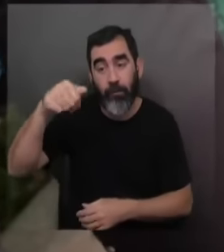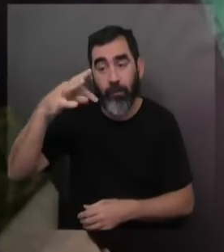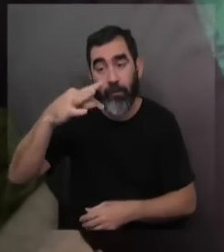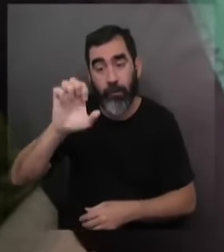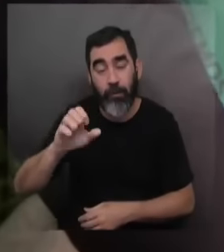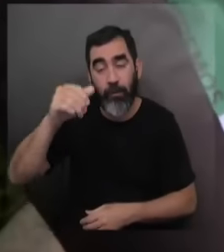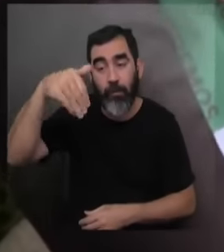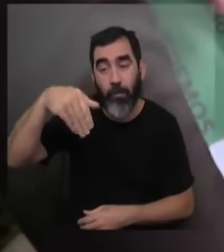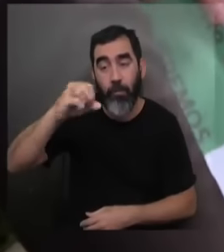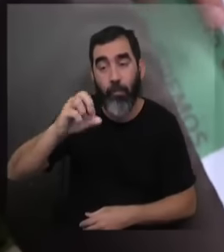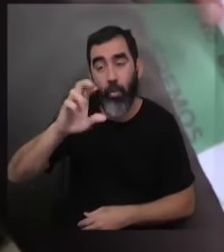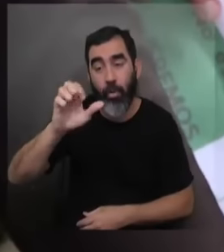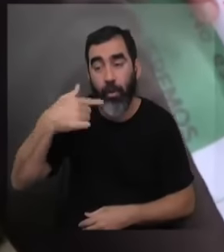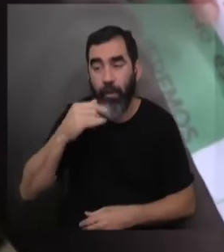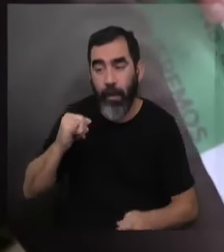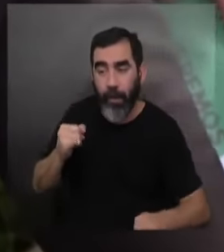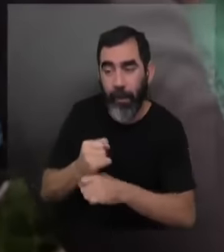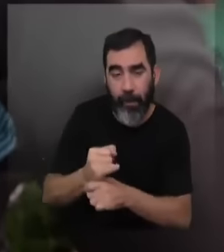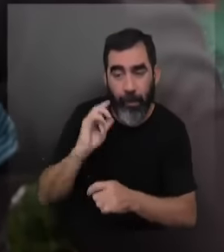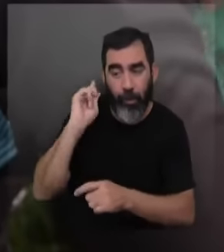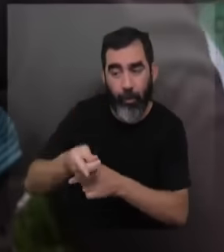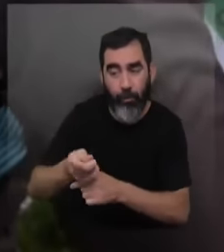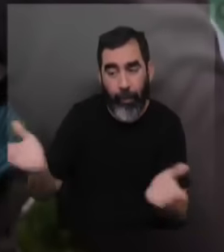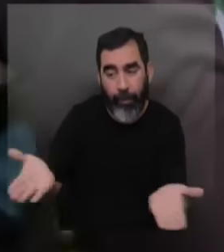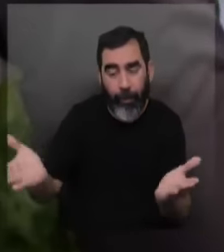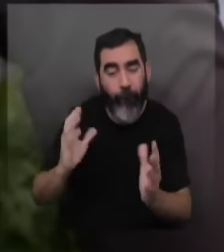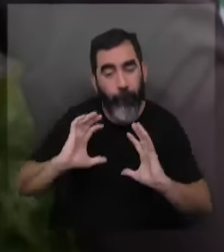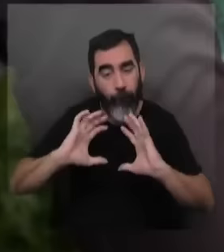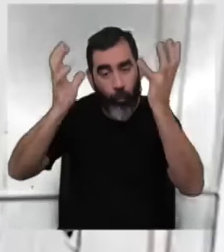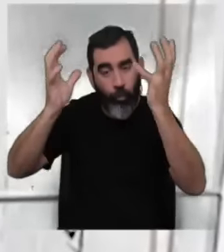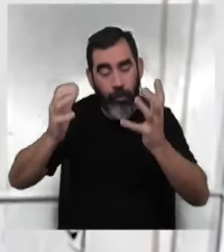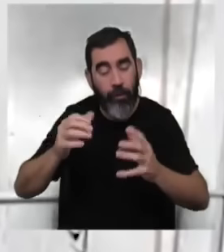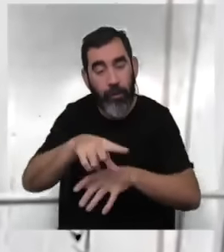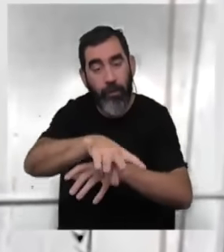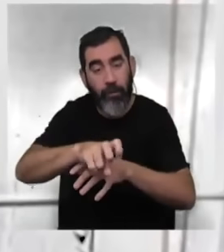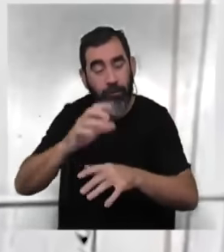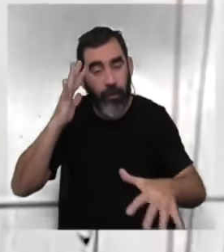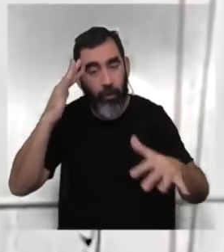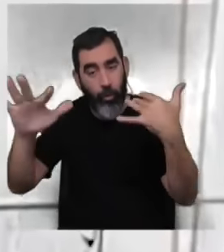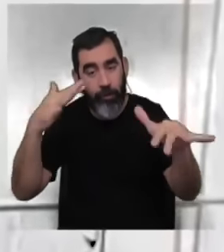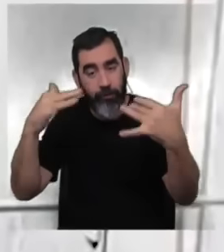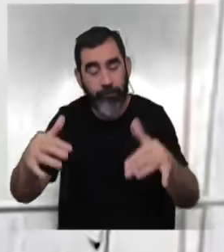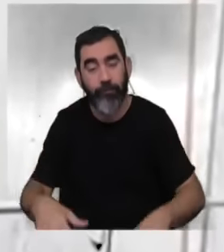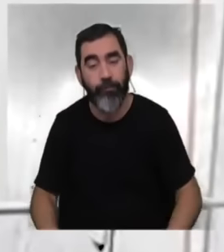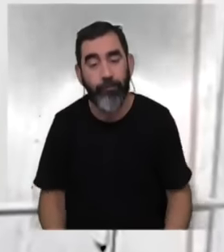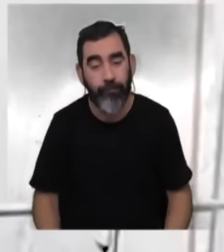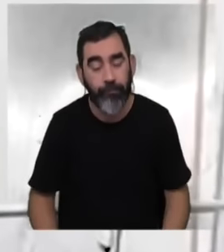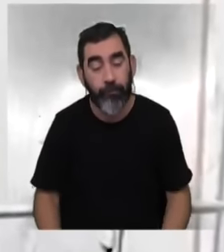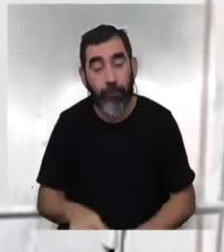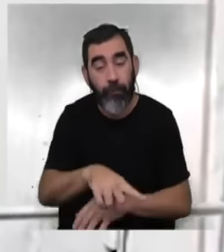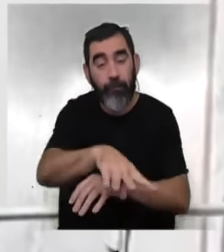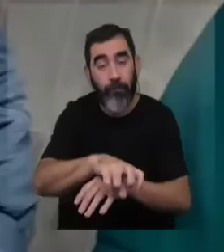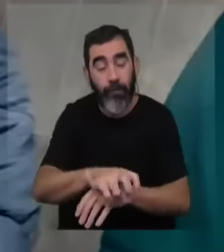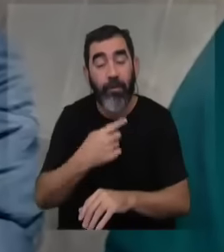Moreno acusado por error de un delito de incitación a la violencia por la fiscal de menores Mirna busic la fiscal se